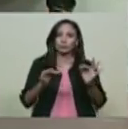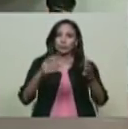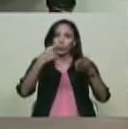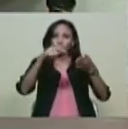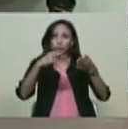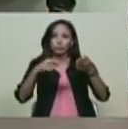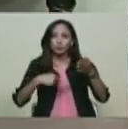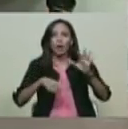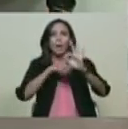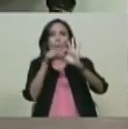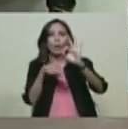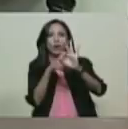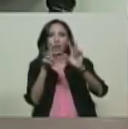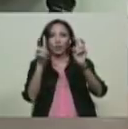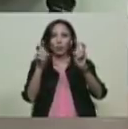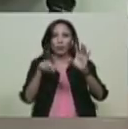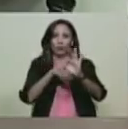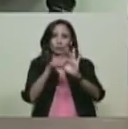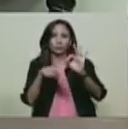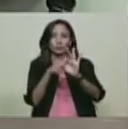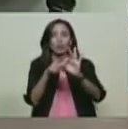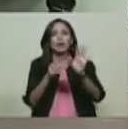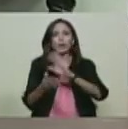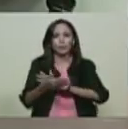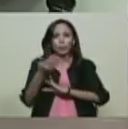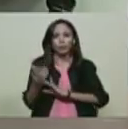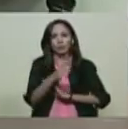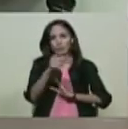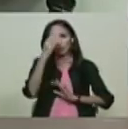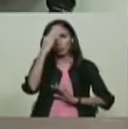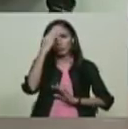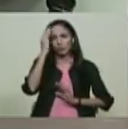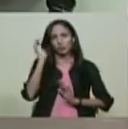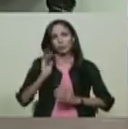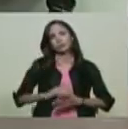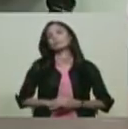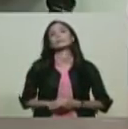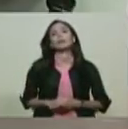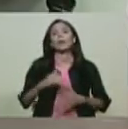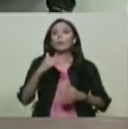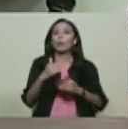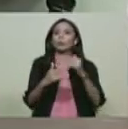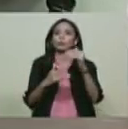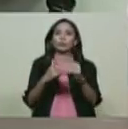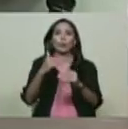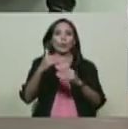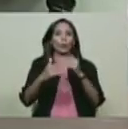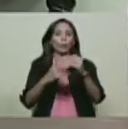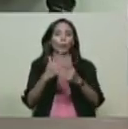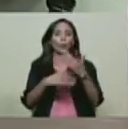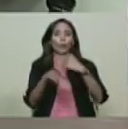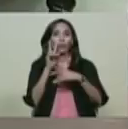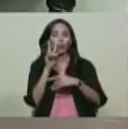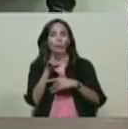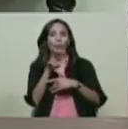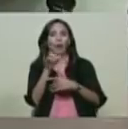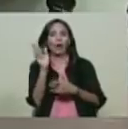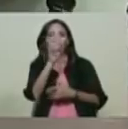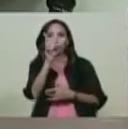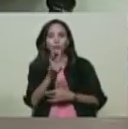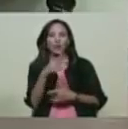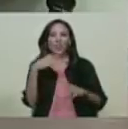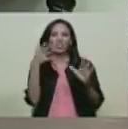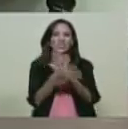de la criptomoneda. Es algo muy importante. Poco a poco los venezolanos nos vamos empapando del tema